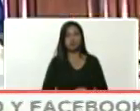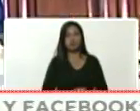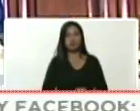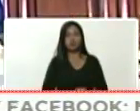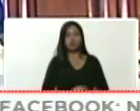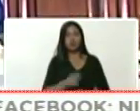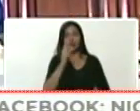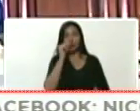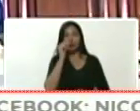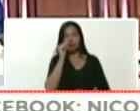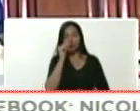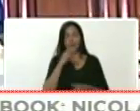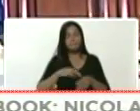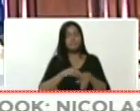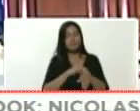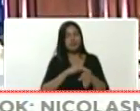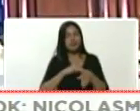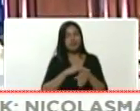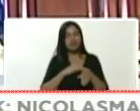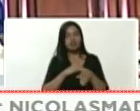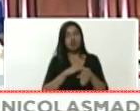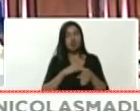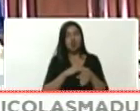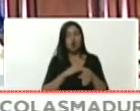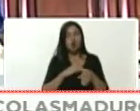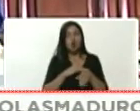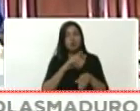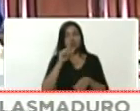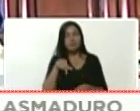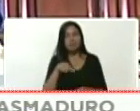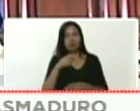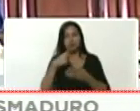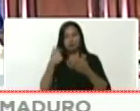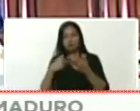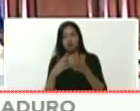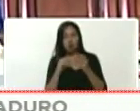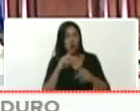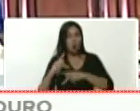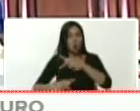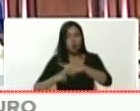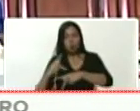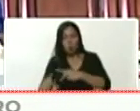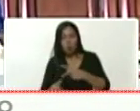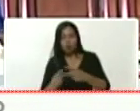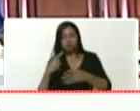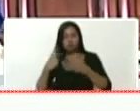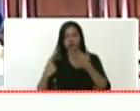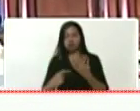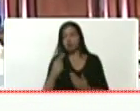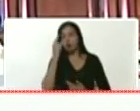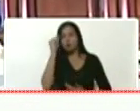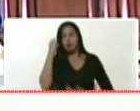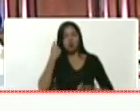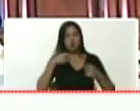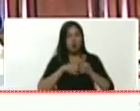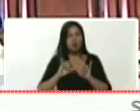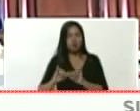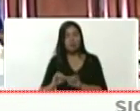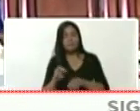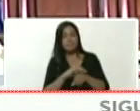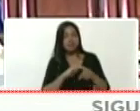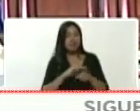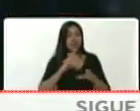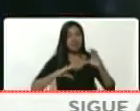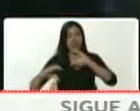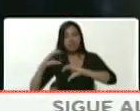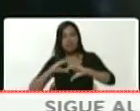Señor ministro Castro Soteldo, compañero, y todos los compañeros, productores, productoras. Compañera ministra de